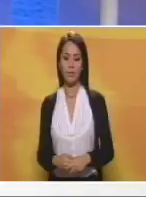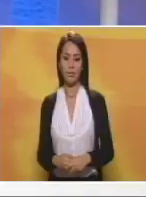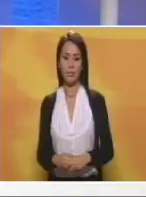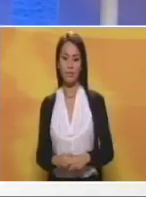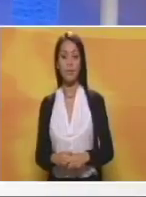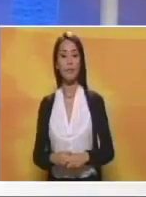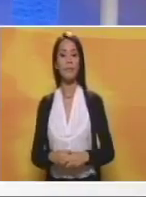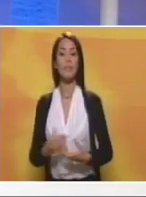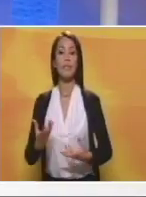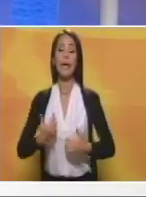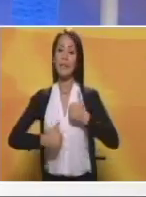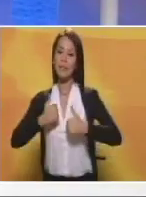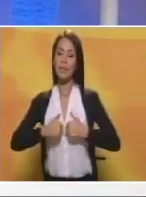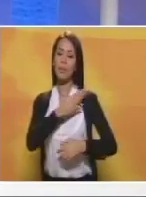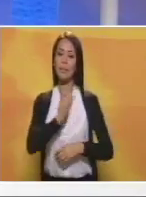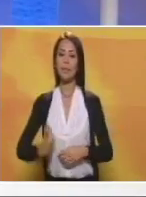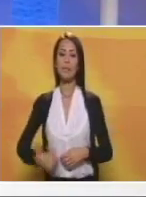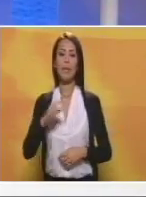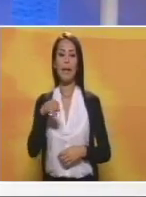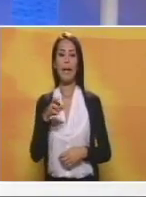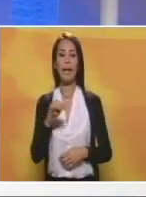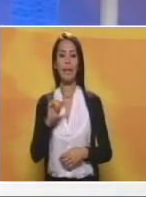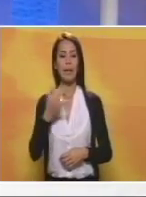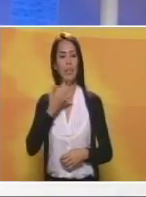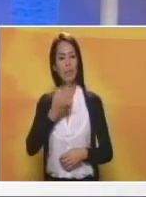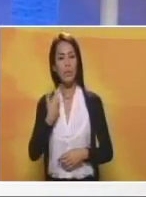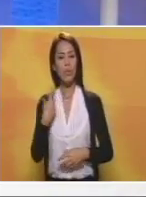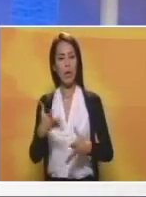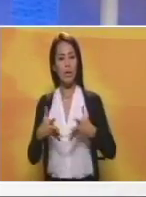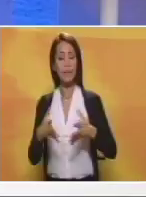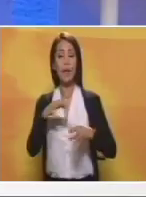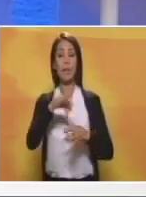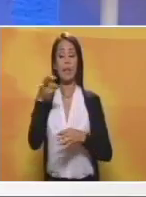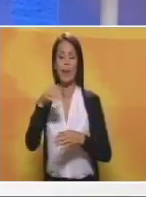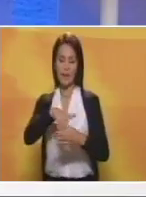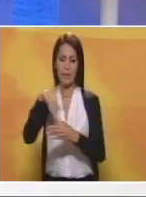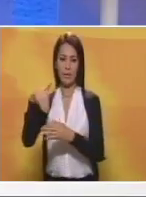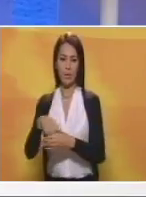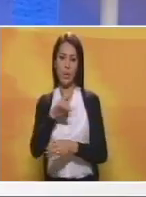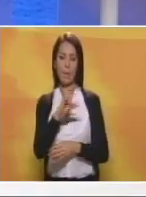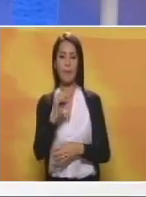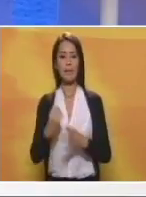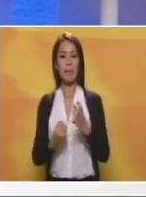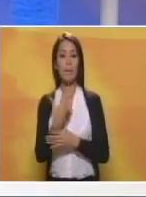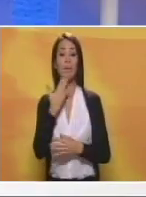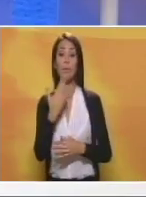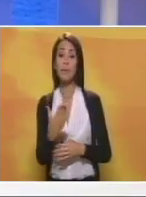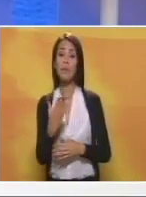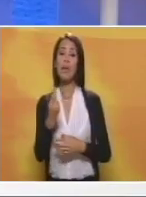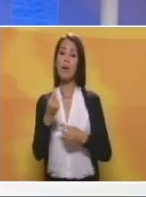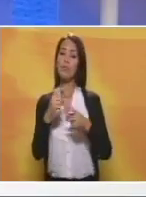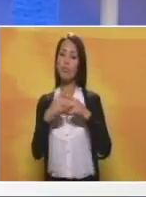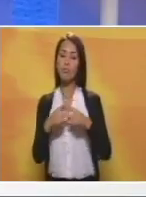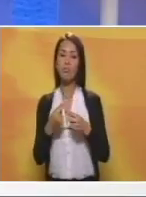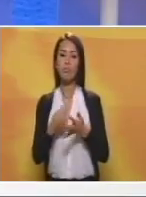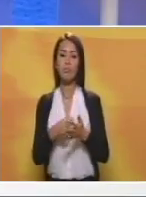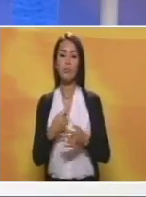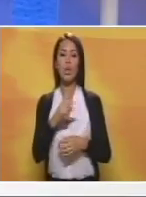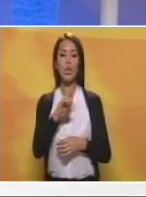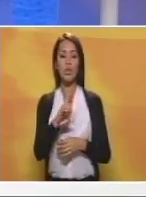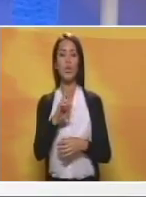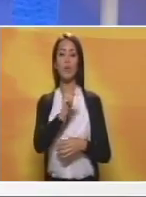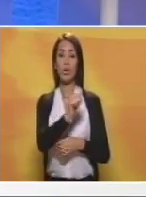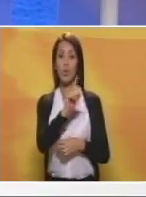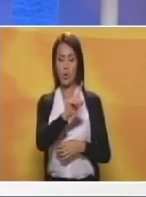Continuamos. El candidato presidencial Henry Falcón aseguró que de ganar las elecciones el próximo 20 de mayo solicitará préstamos por al menos